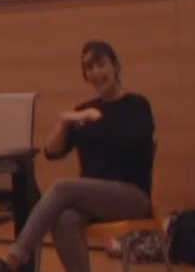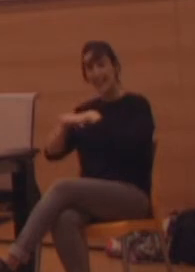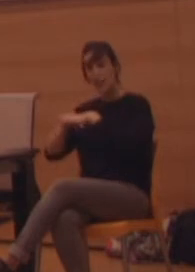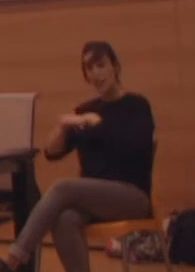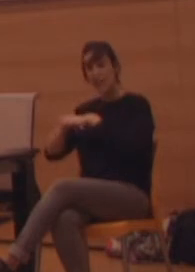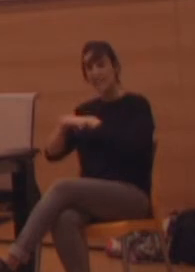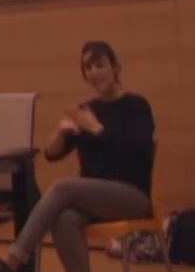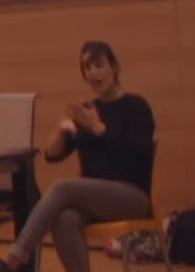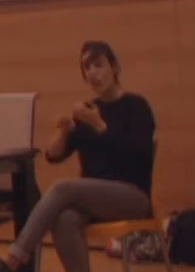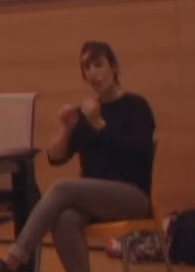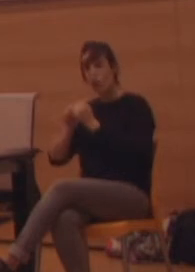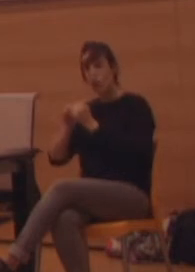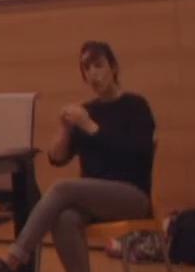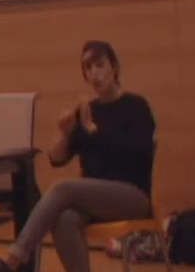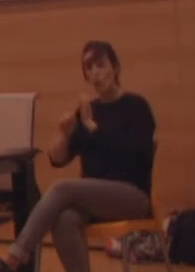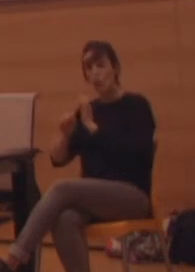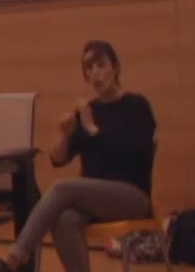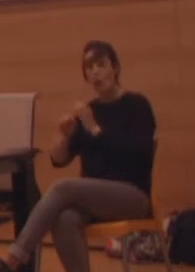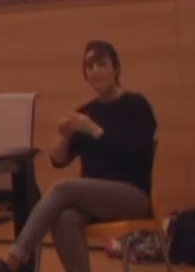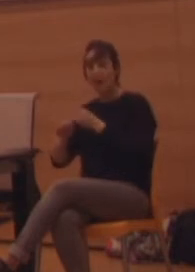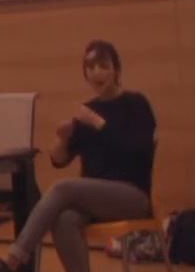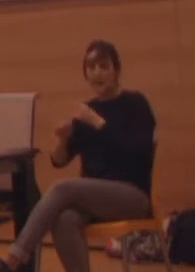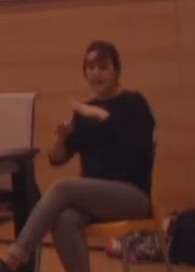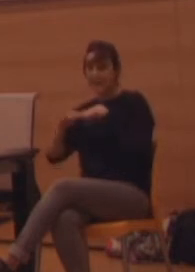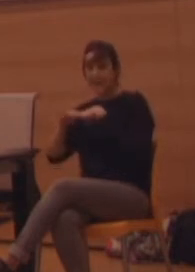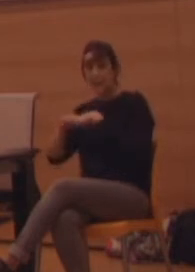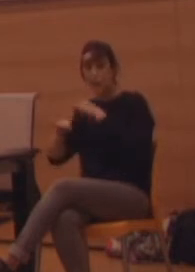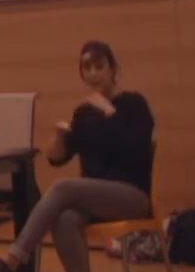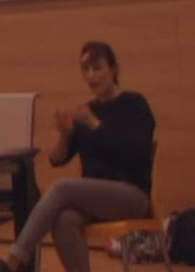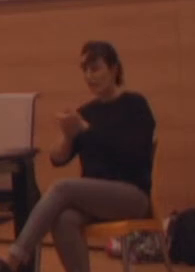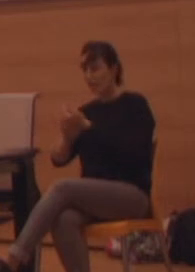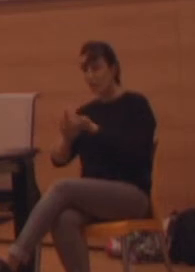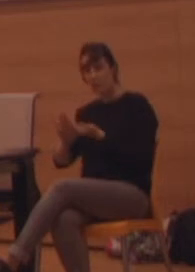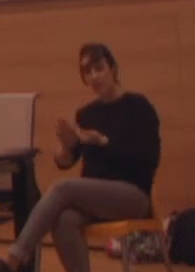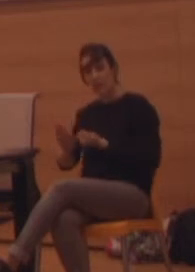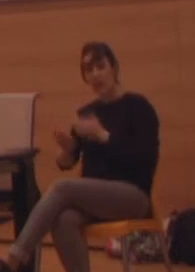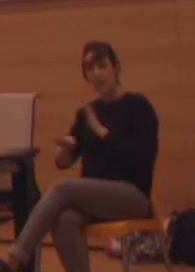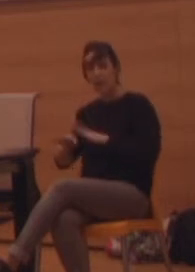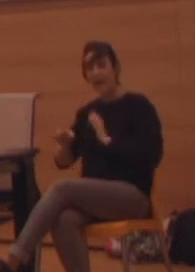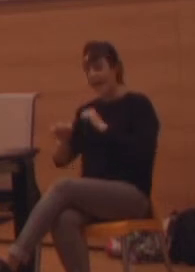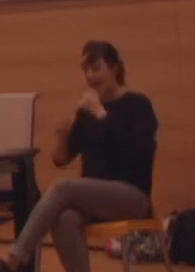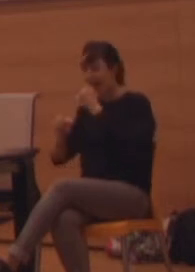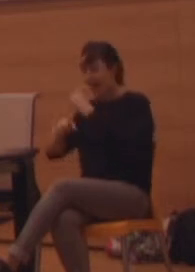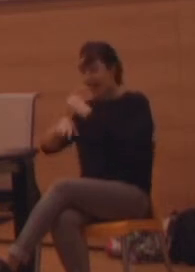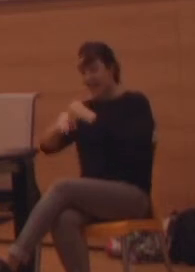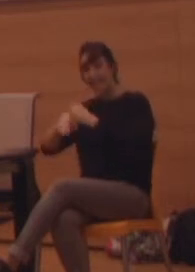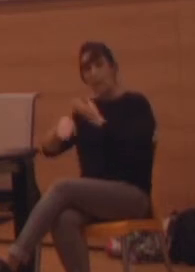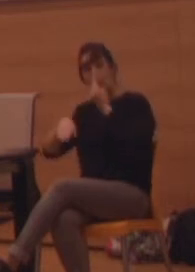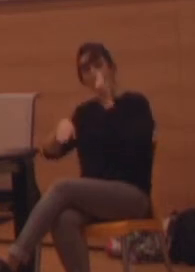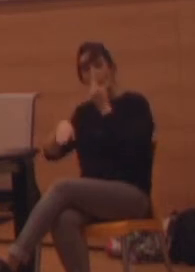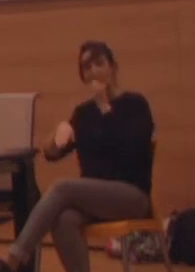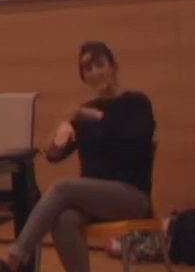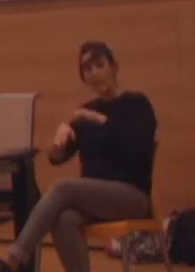necrótico y durezas, nos reduce la presión, facilita el examen de la herida, ¿no? Facilita el drenaje de lo que tenga acumulado